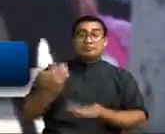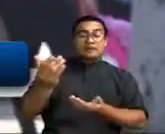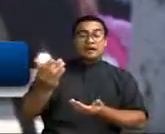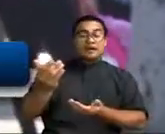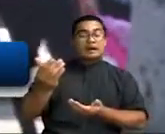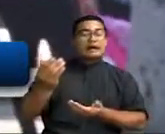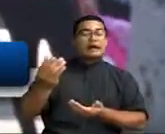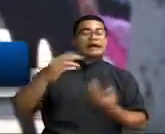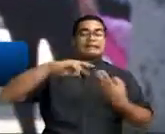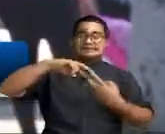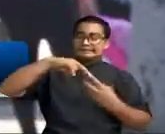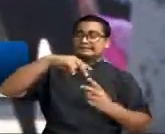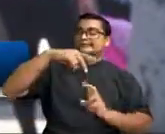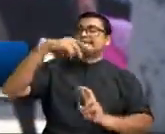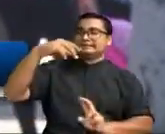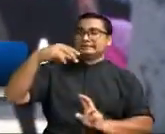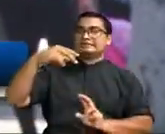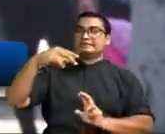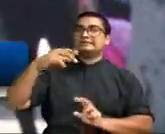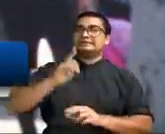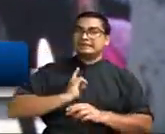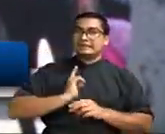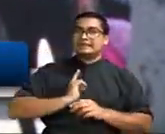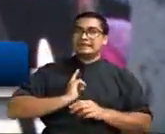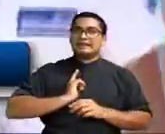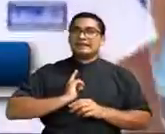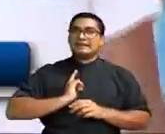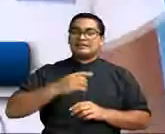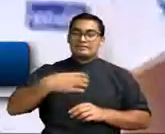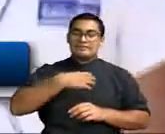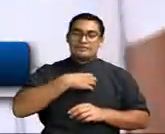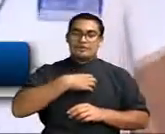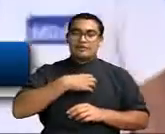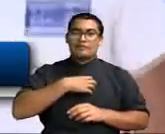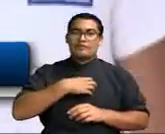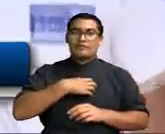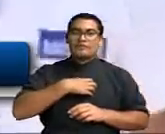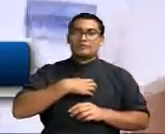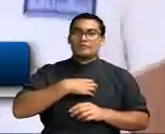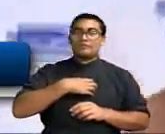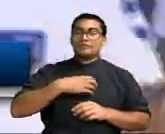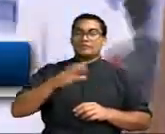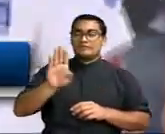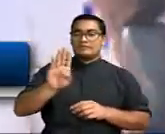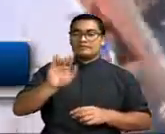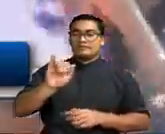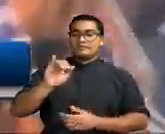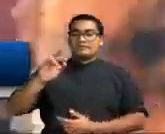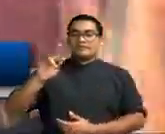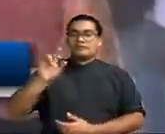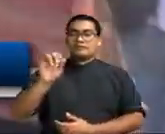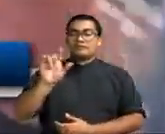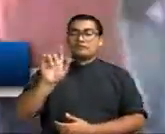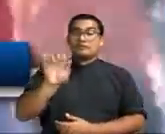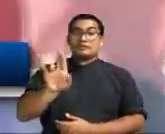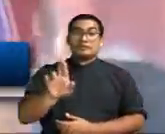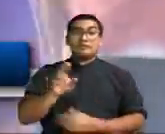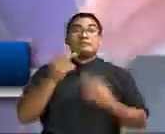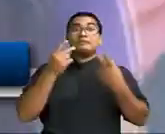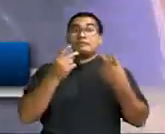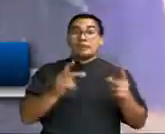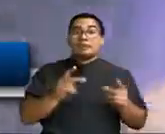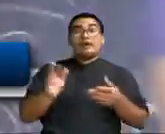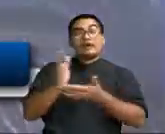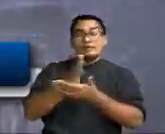niño, puede traer esos elementos en su gen, en su genética de que es bipolar, pero también hay personas que se pueden